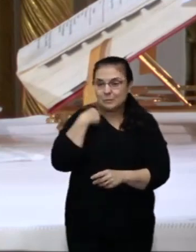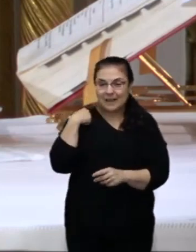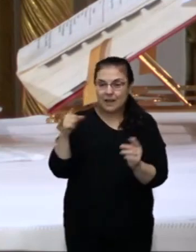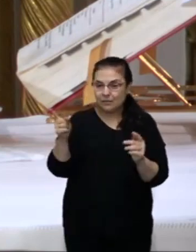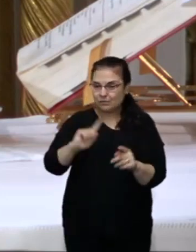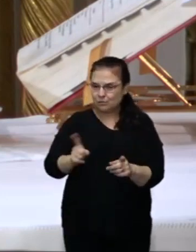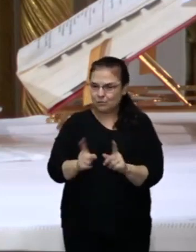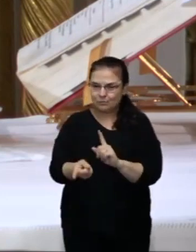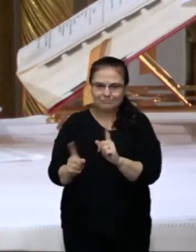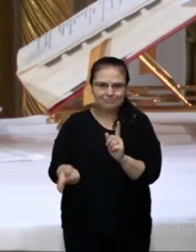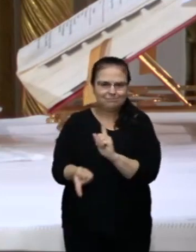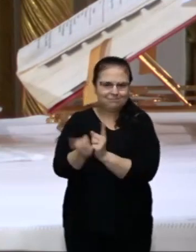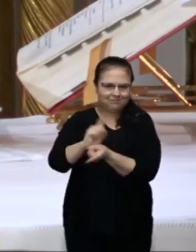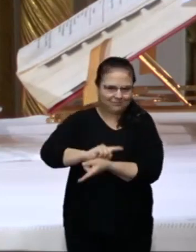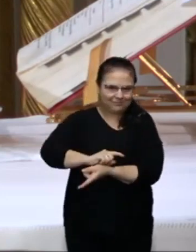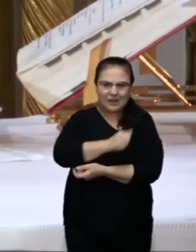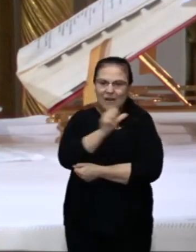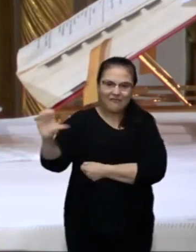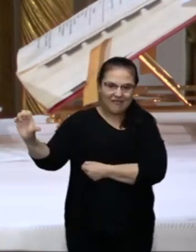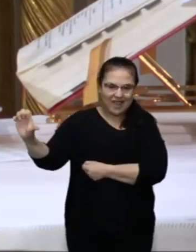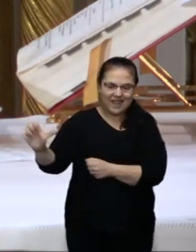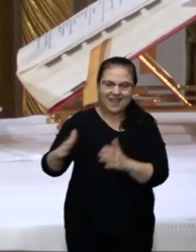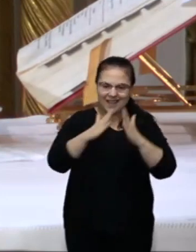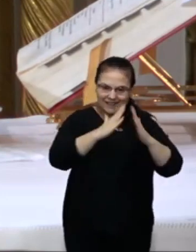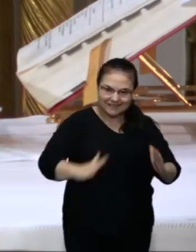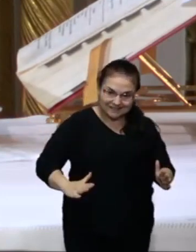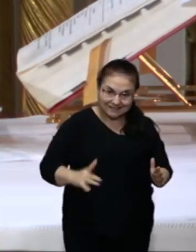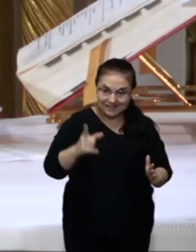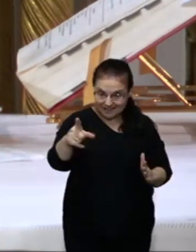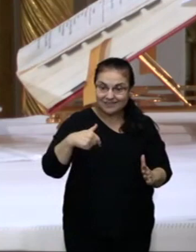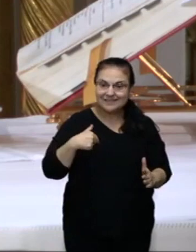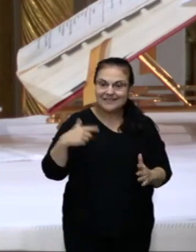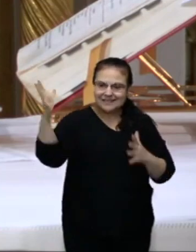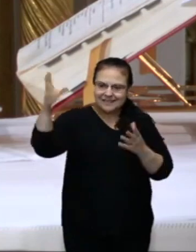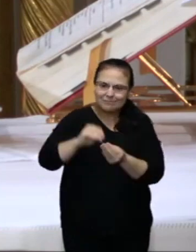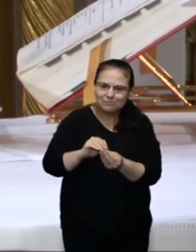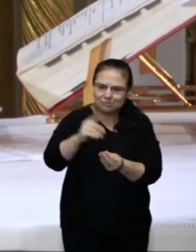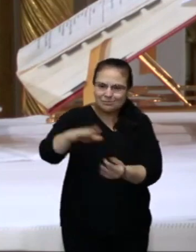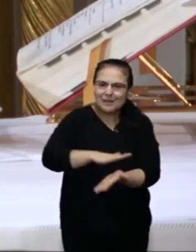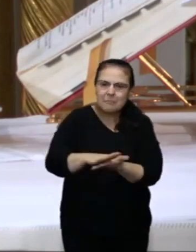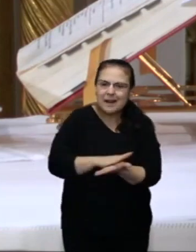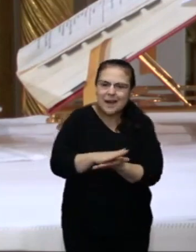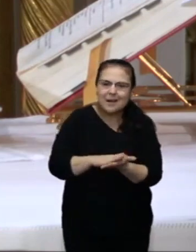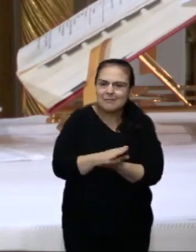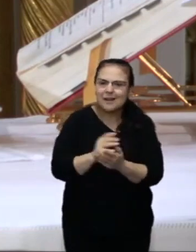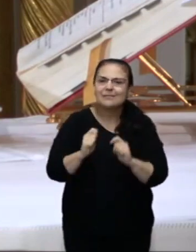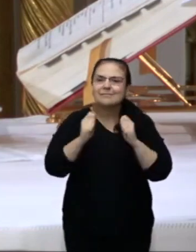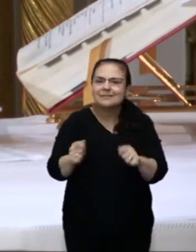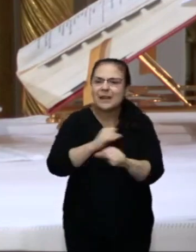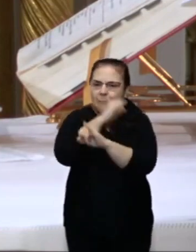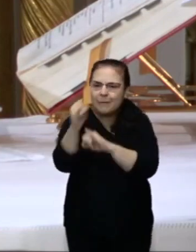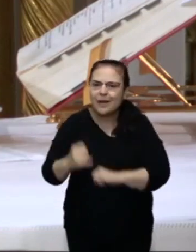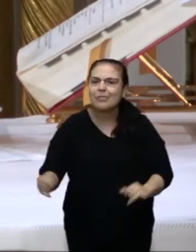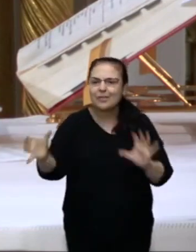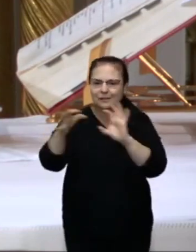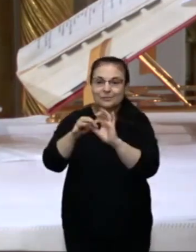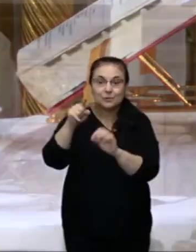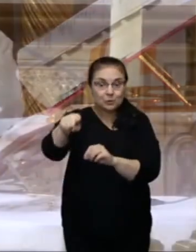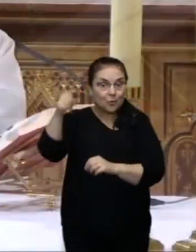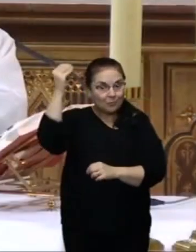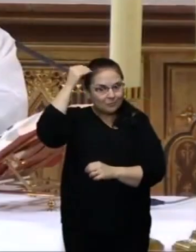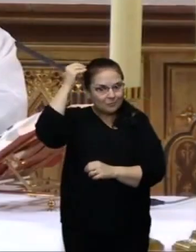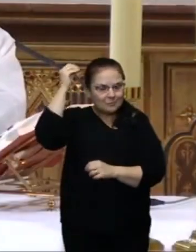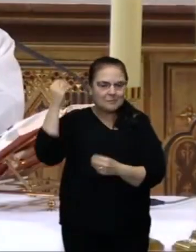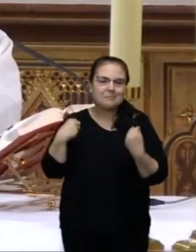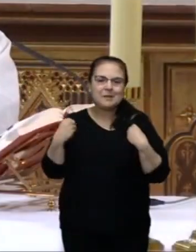pecados, sino la fe de tu Iglesia. Y conforme a tu palabra, concédele la paz y la unidad. Tú que vives y reinas por